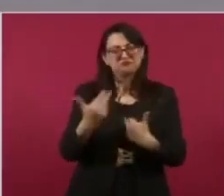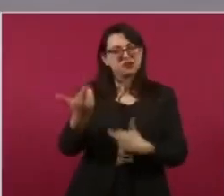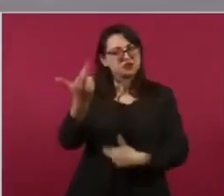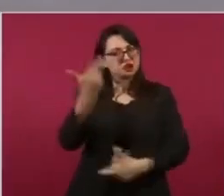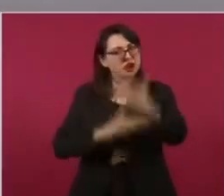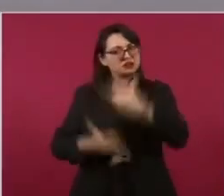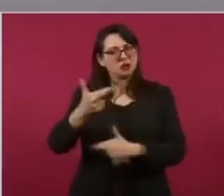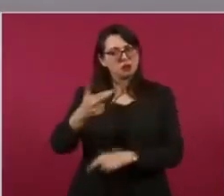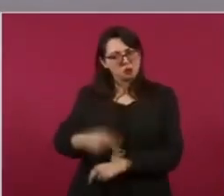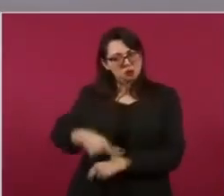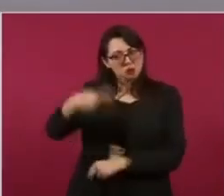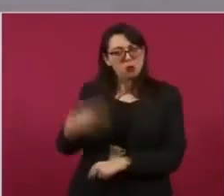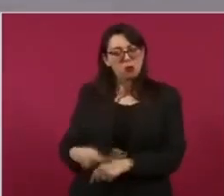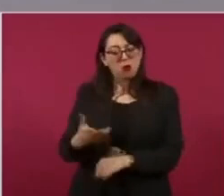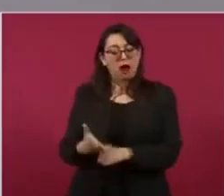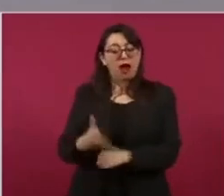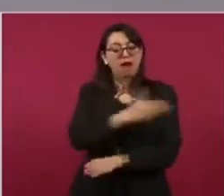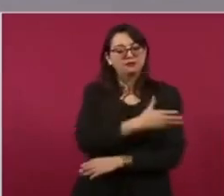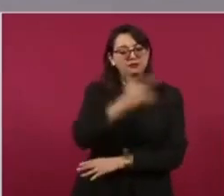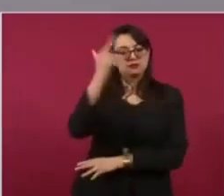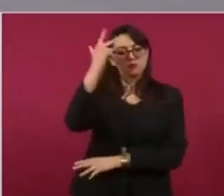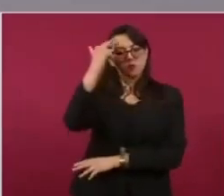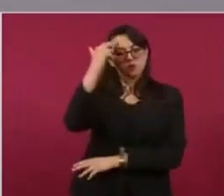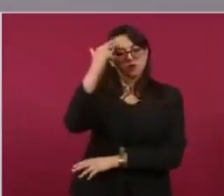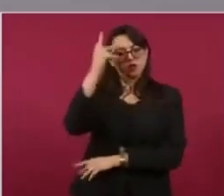entregado a particulares,